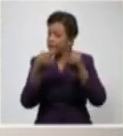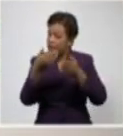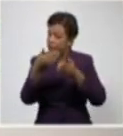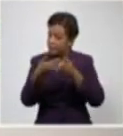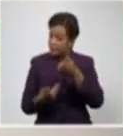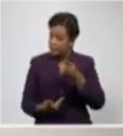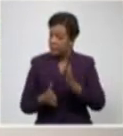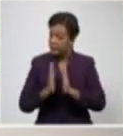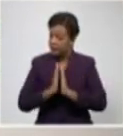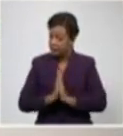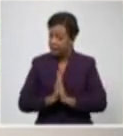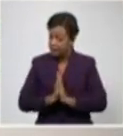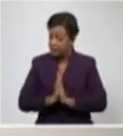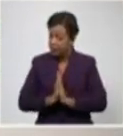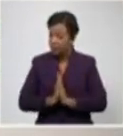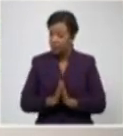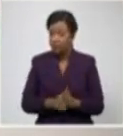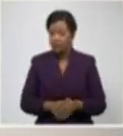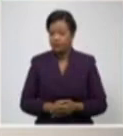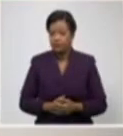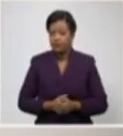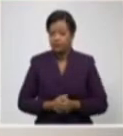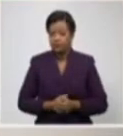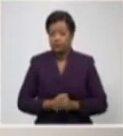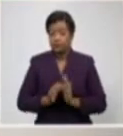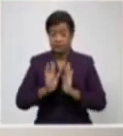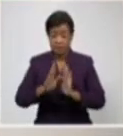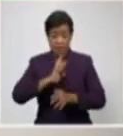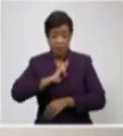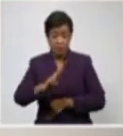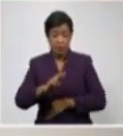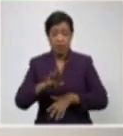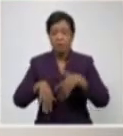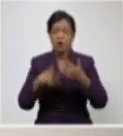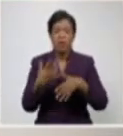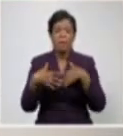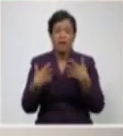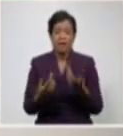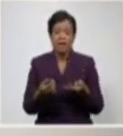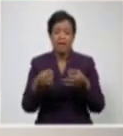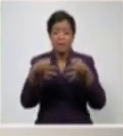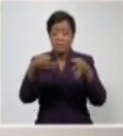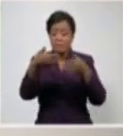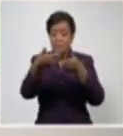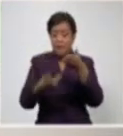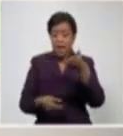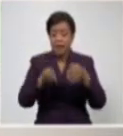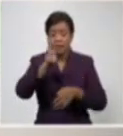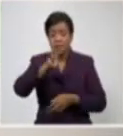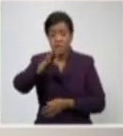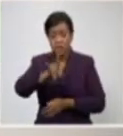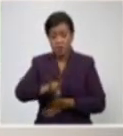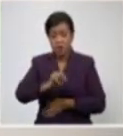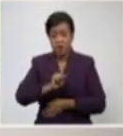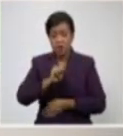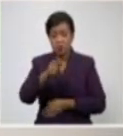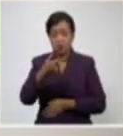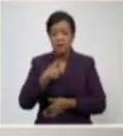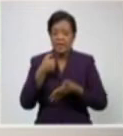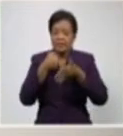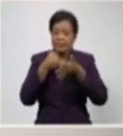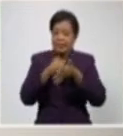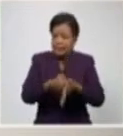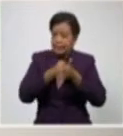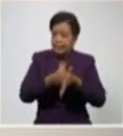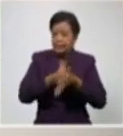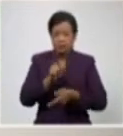versión final, te pido eso, por favor. El problema es que son 39 páginas, estoy poniéndolo por partes, claro, tú no me puedes presionar más, tú tienes